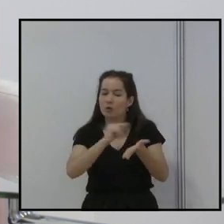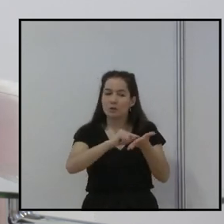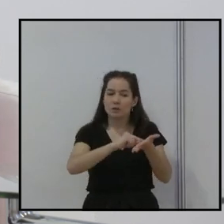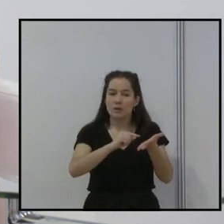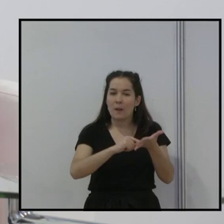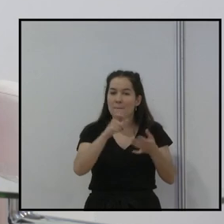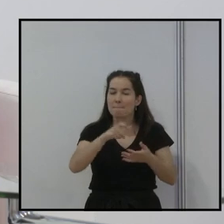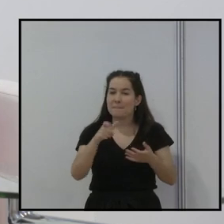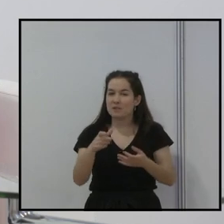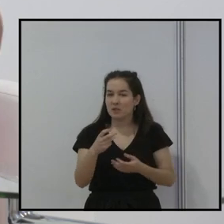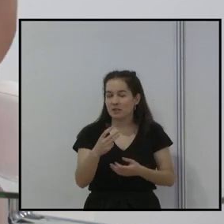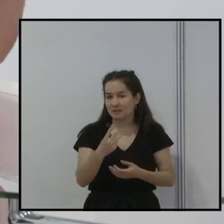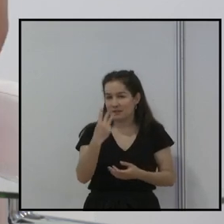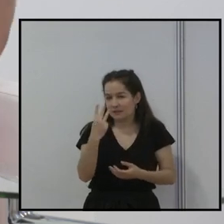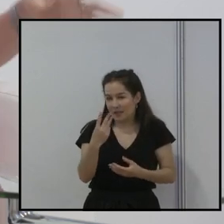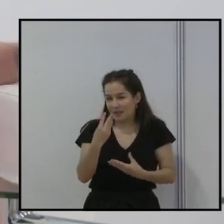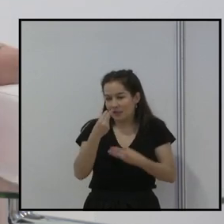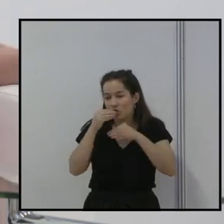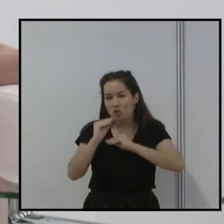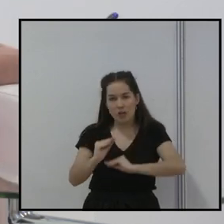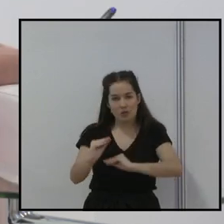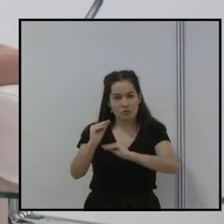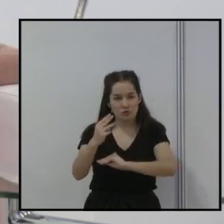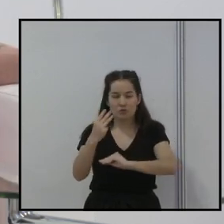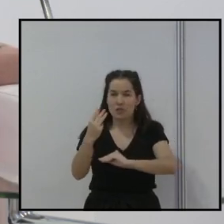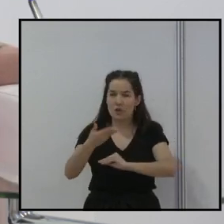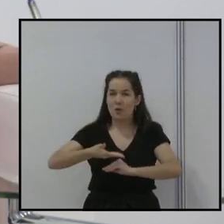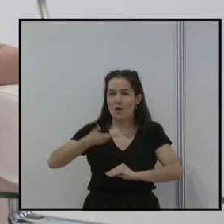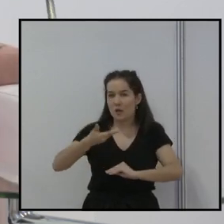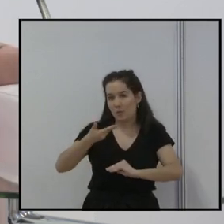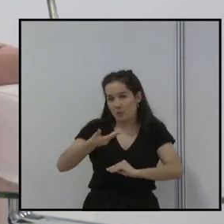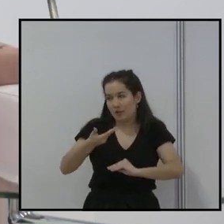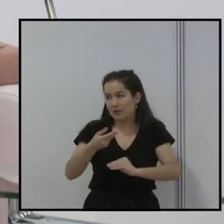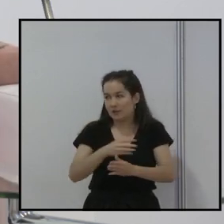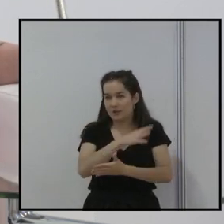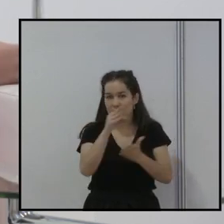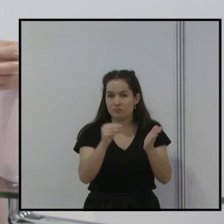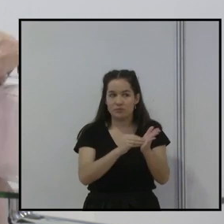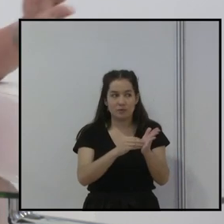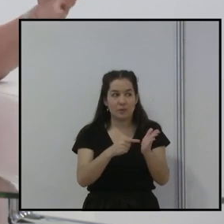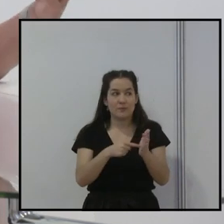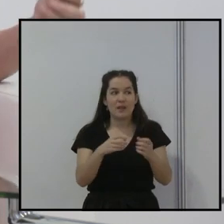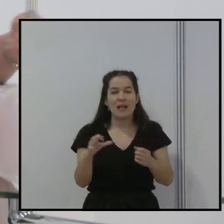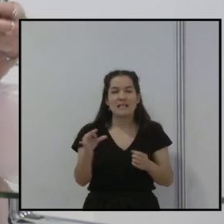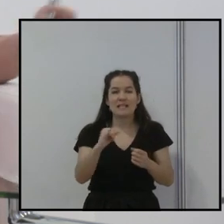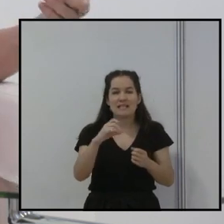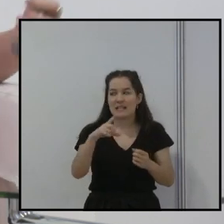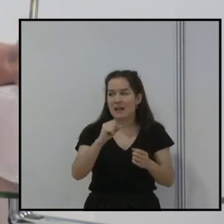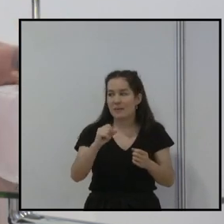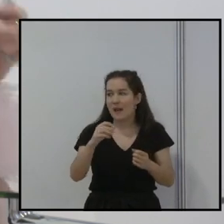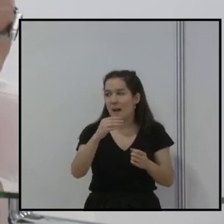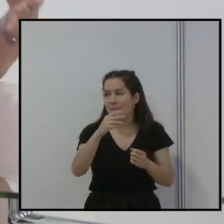tres biografías que crecen más y que hablo más de ellas, ¿no? Una es Sylvia Plath, que es una historia interesantísima,